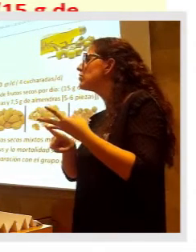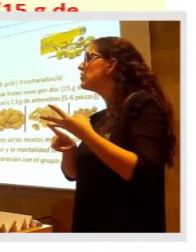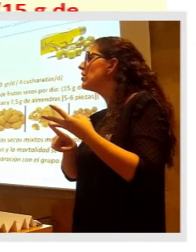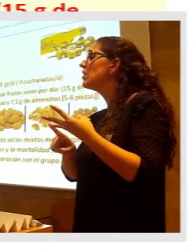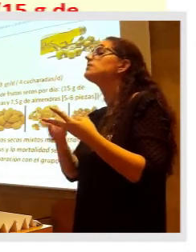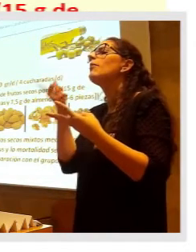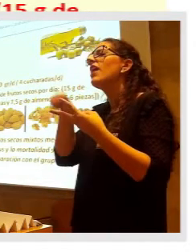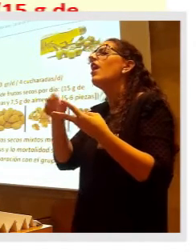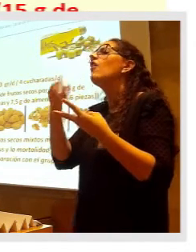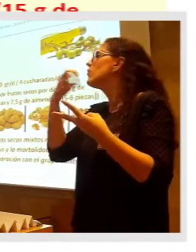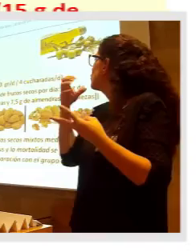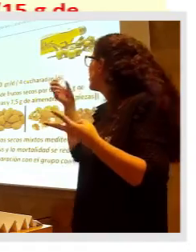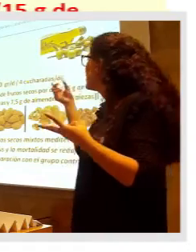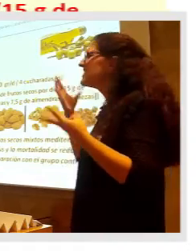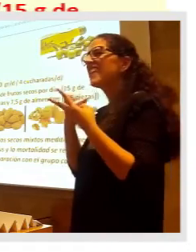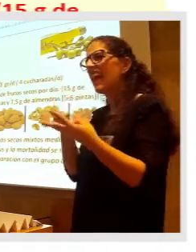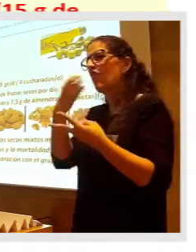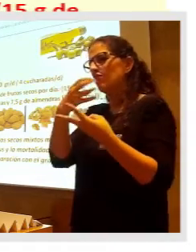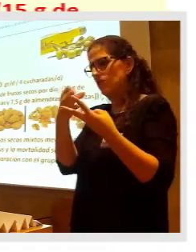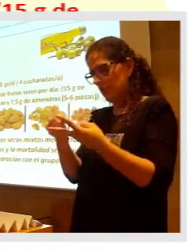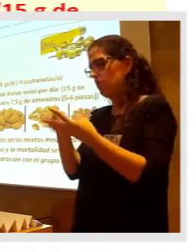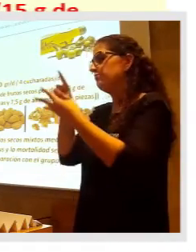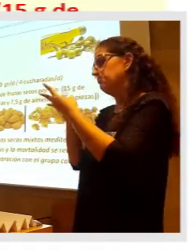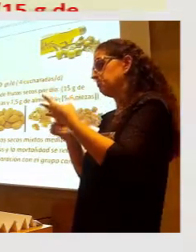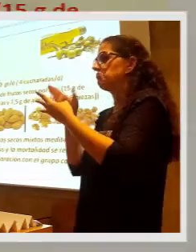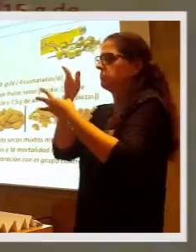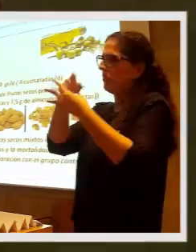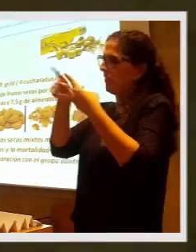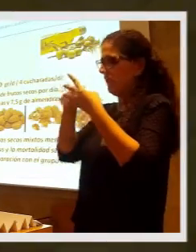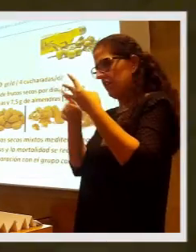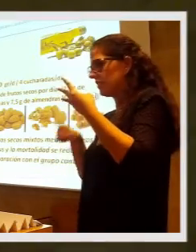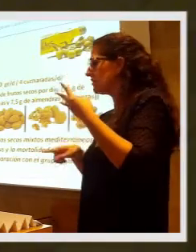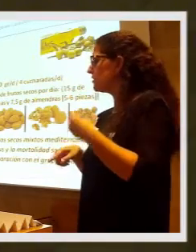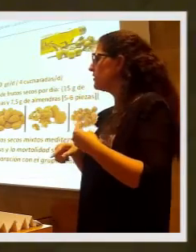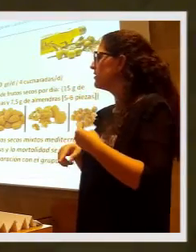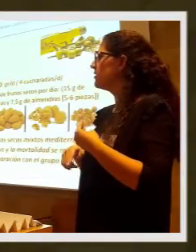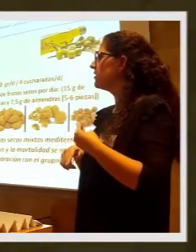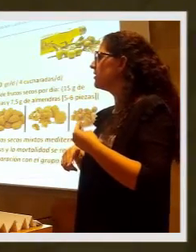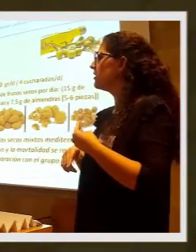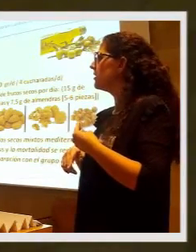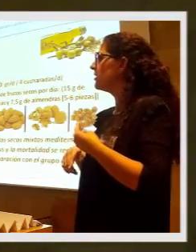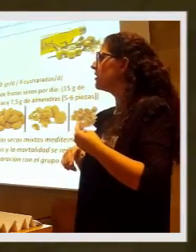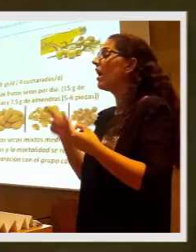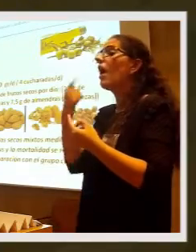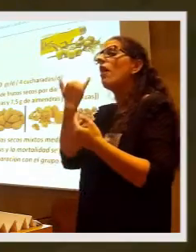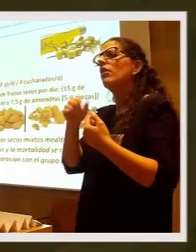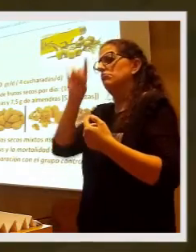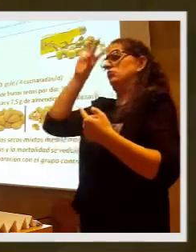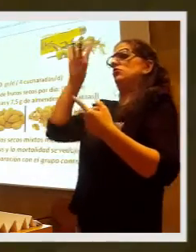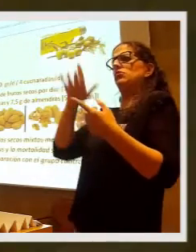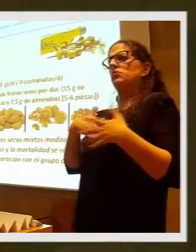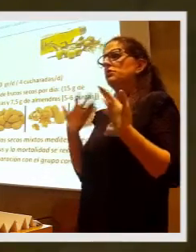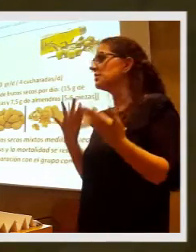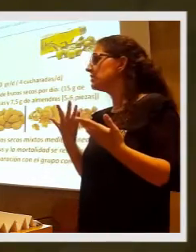frutos secos. Frutos secos en una pequeña cantidad, esa es otra cosa que luego intentaré comentar. Bueno, pues fijaros que la sorpresa fue